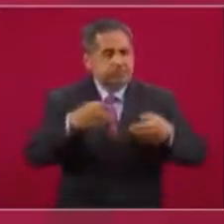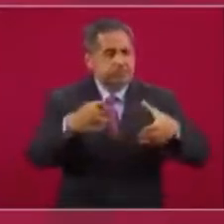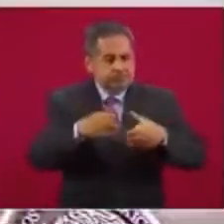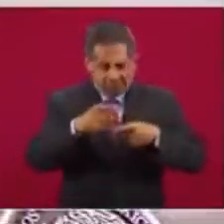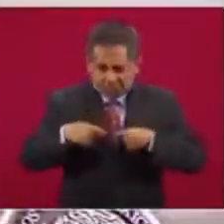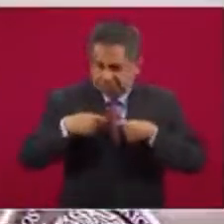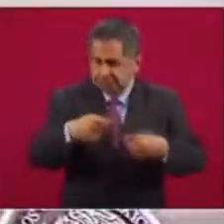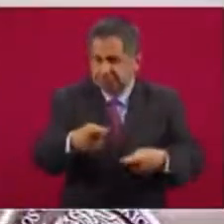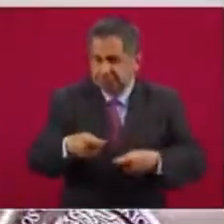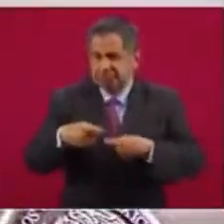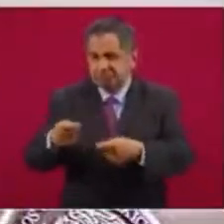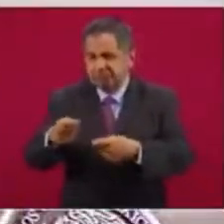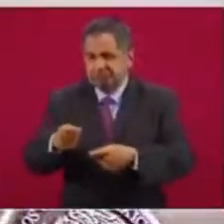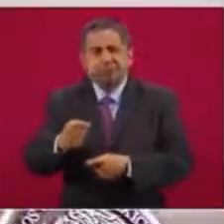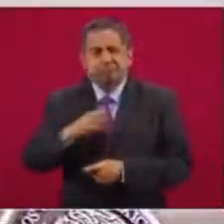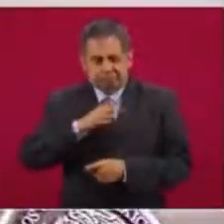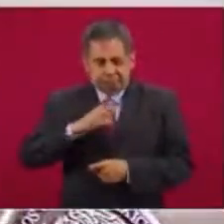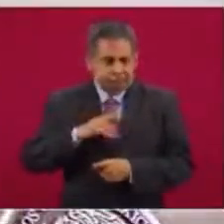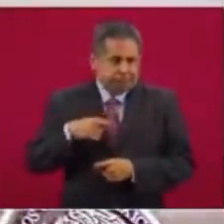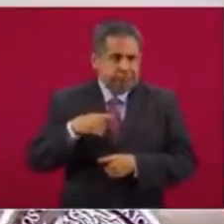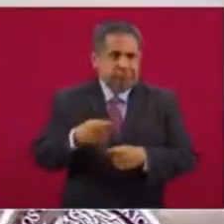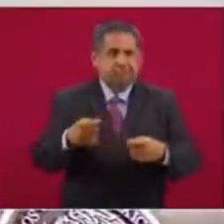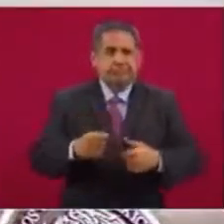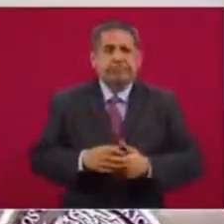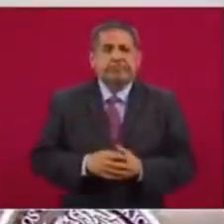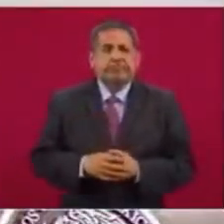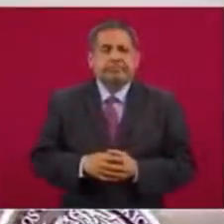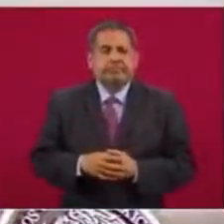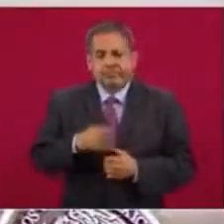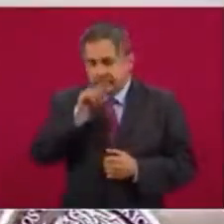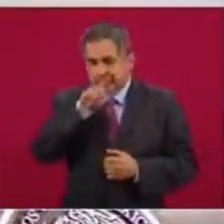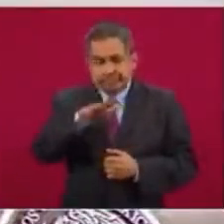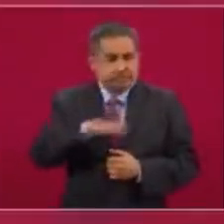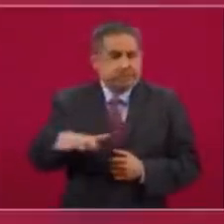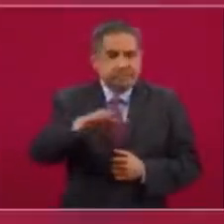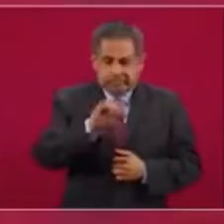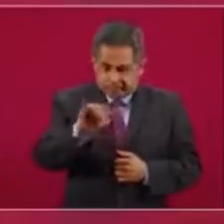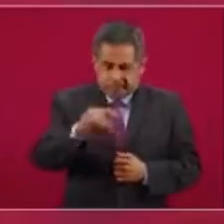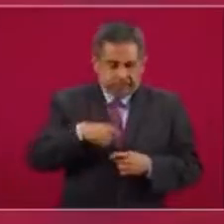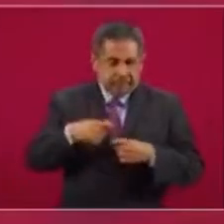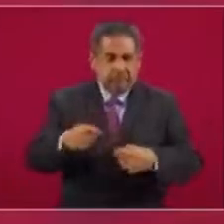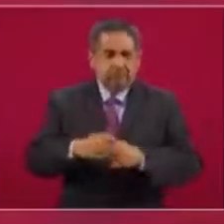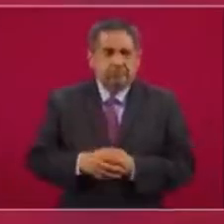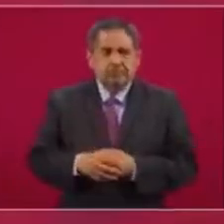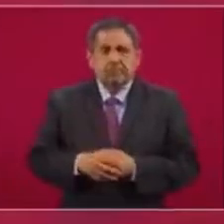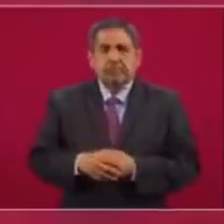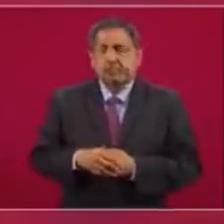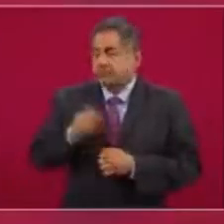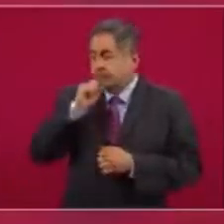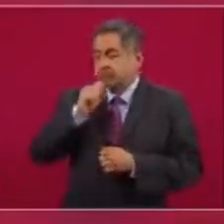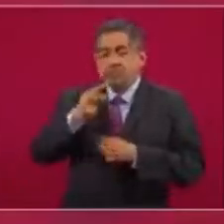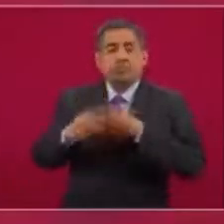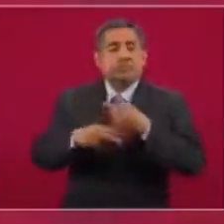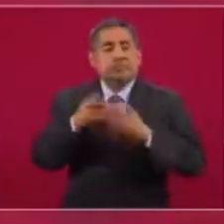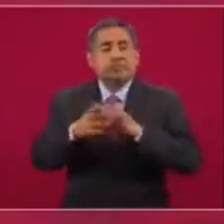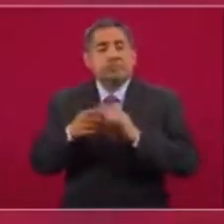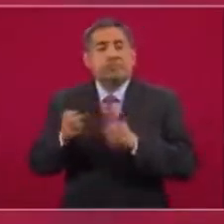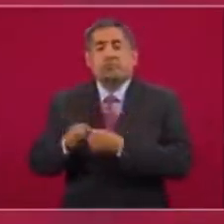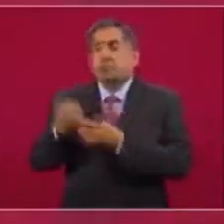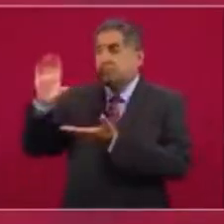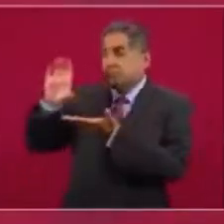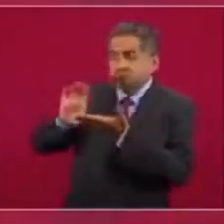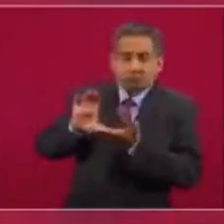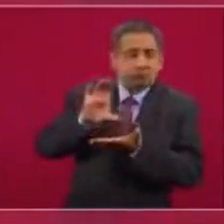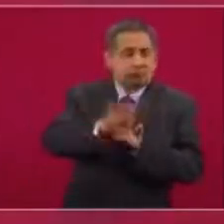empresarios se están entregando en Jalisco, voy a informar de toda la transferencia de